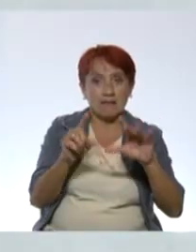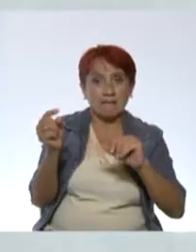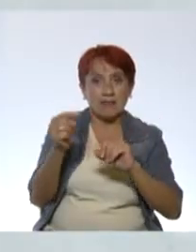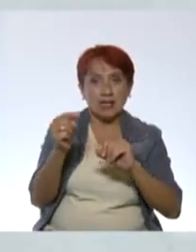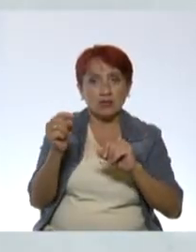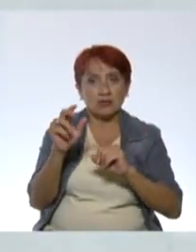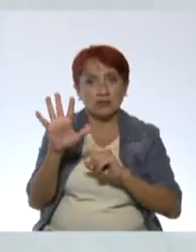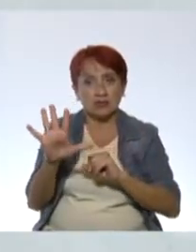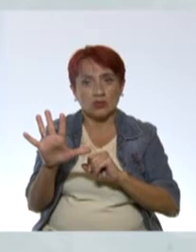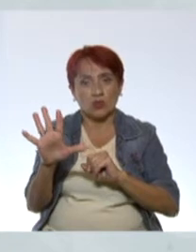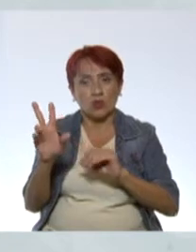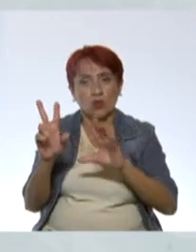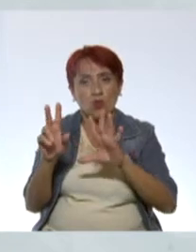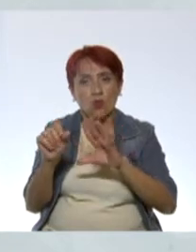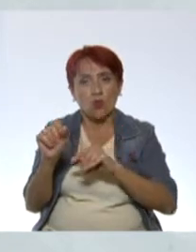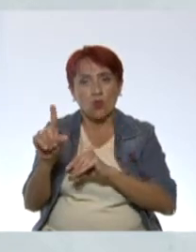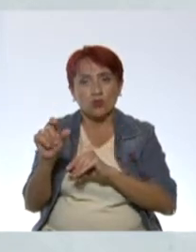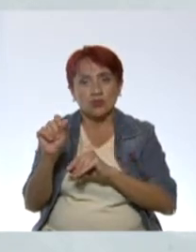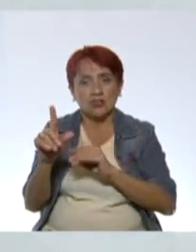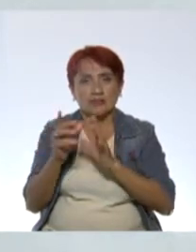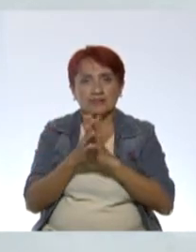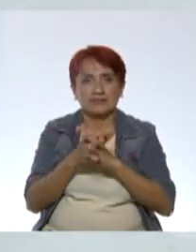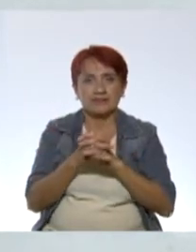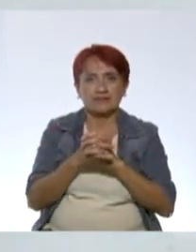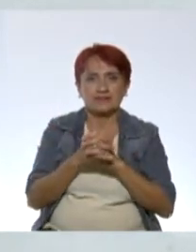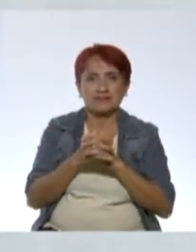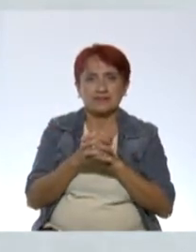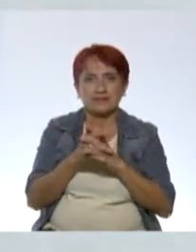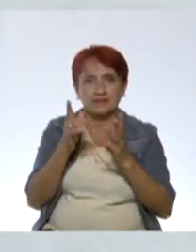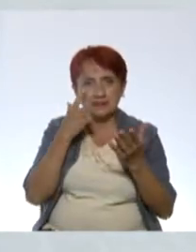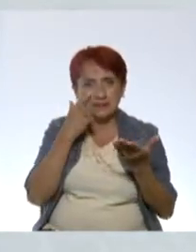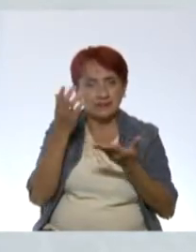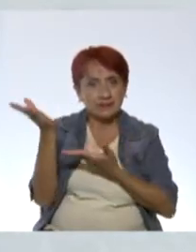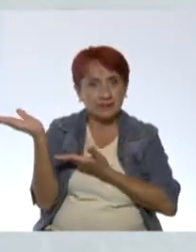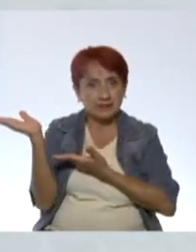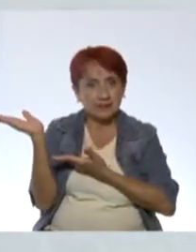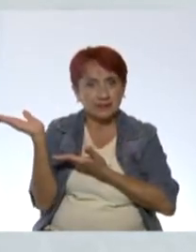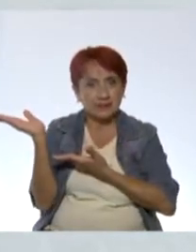este caso sería menos 11. Vamos a la siguiente,